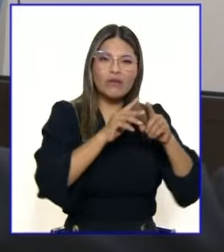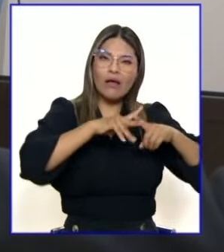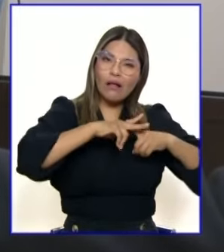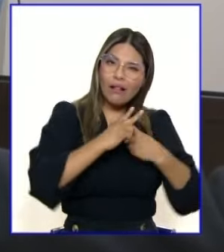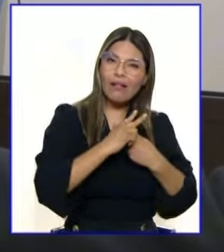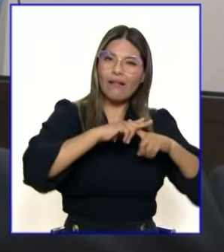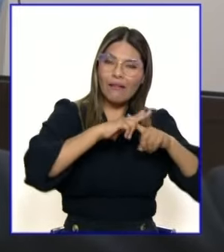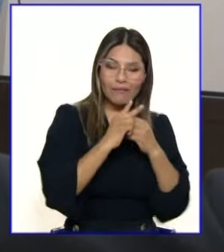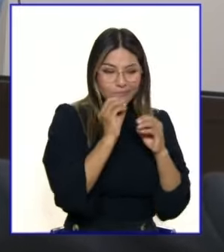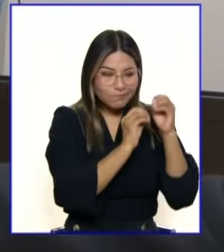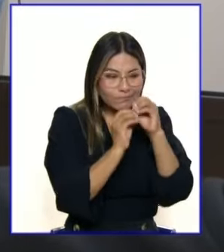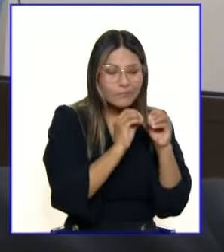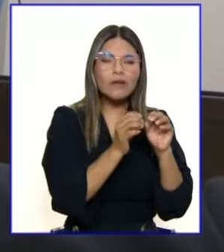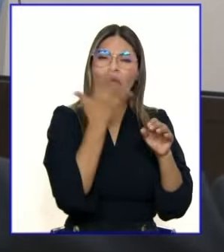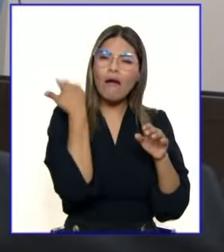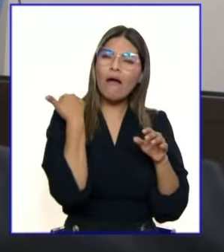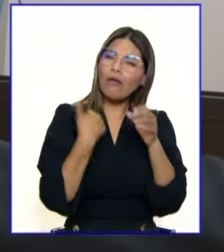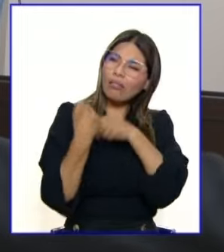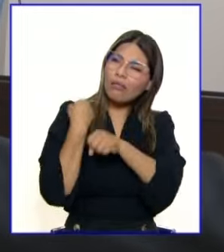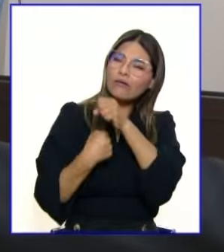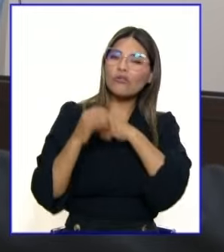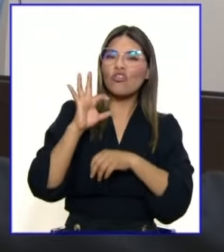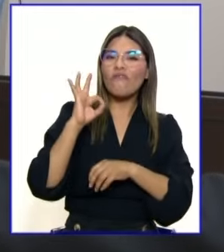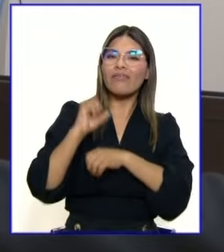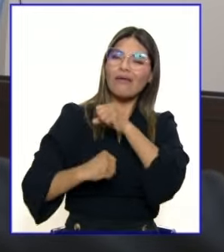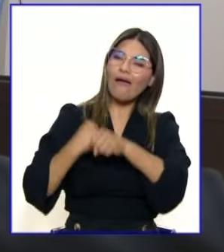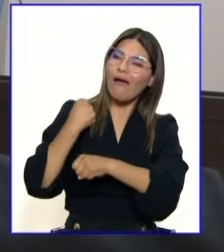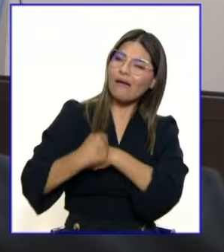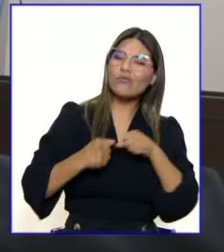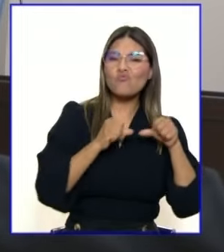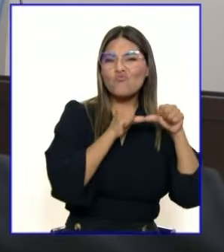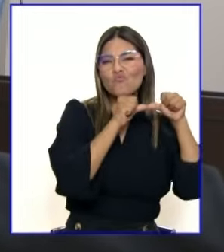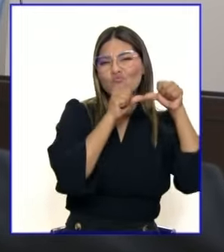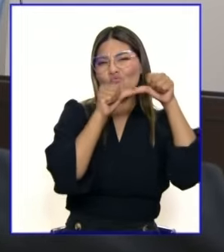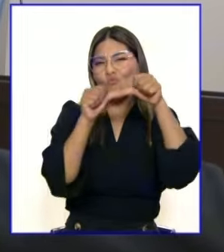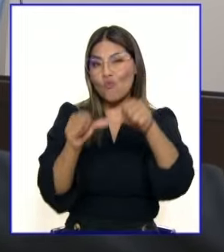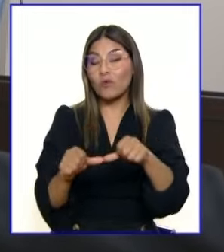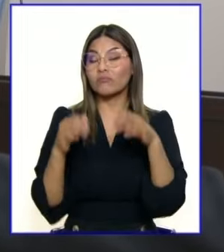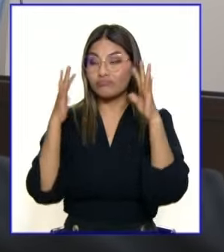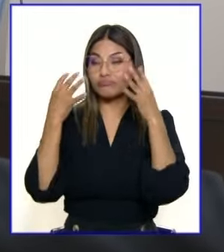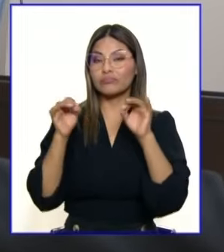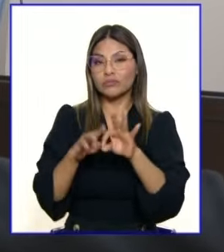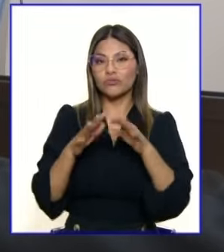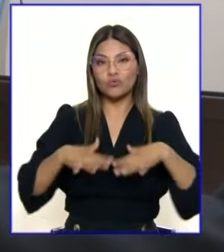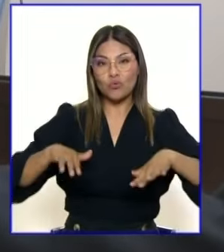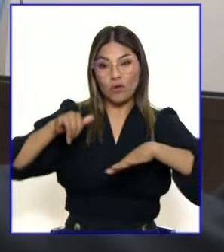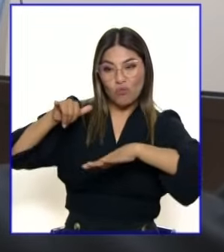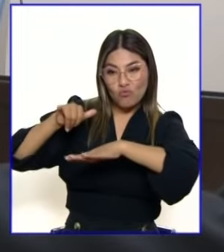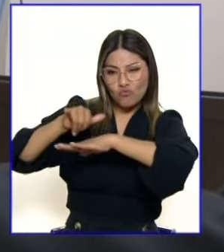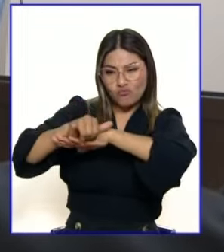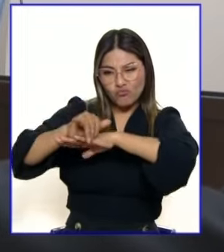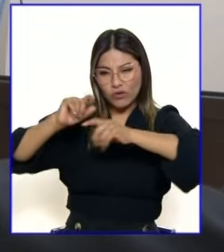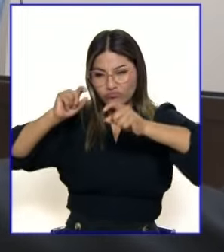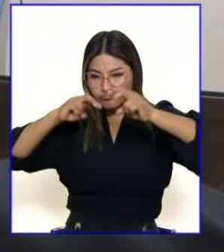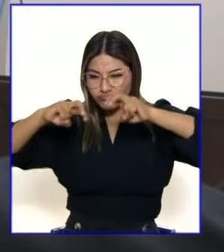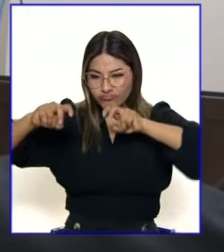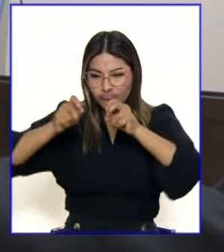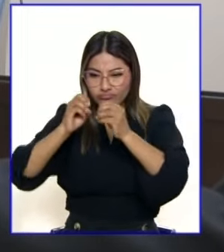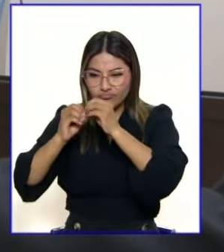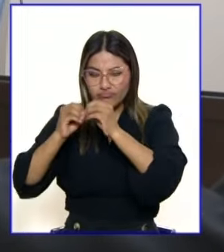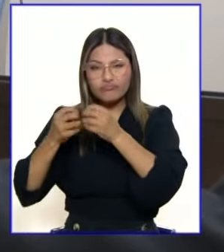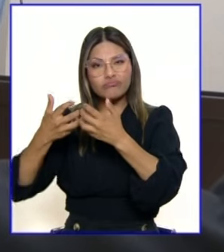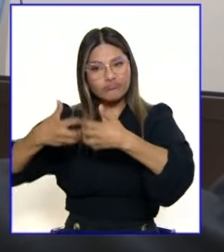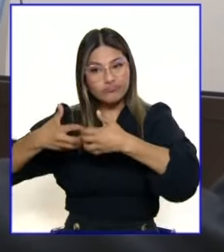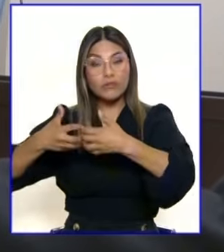trayectoria fructífera, desarrollando industria nacional propia en el campo aeronáutico. Somos la única